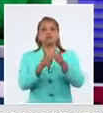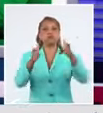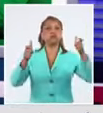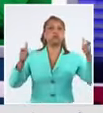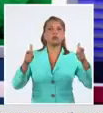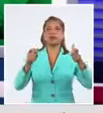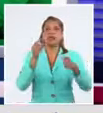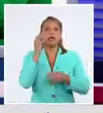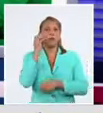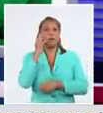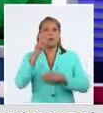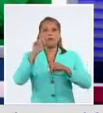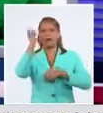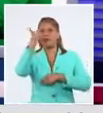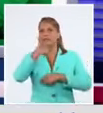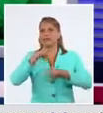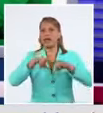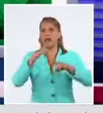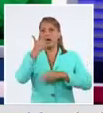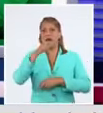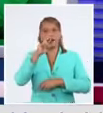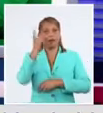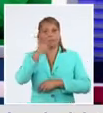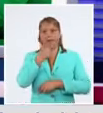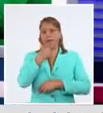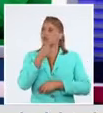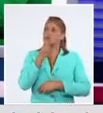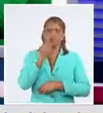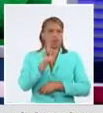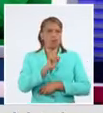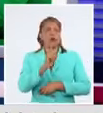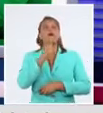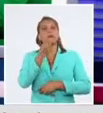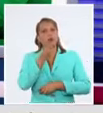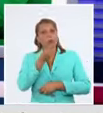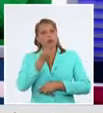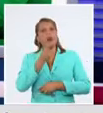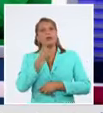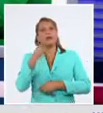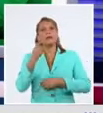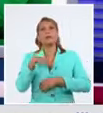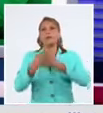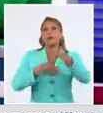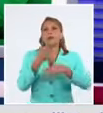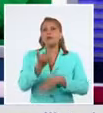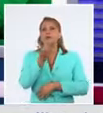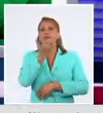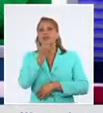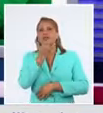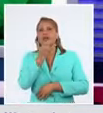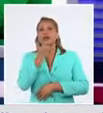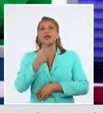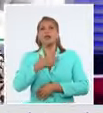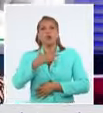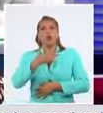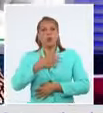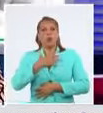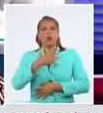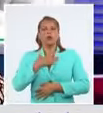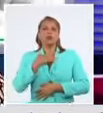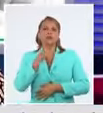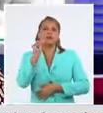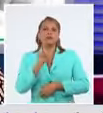No, no es precisamente. Es que puede producir afecciones respiratorias, sobre todo personas alérgicas y demás. Ya.